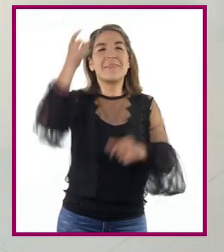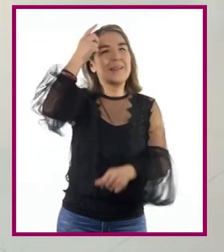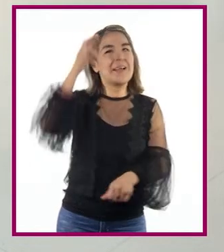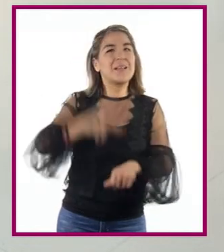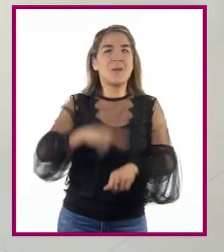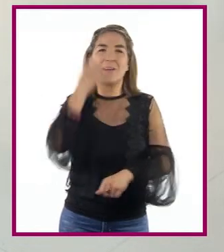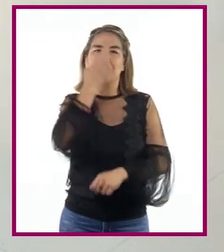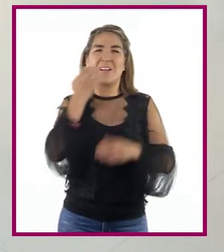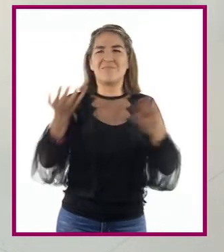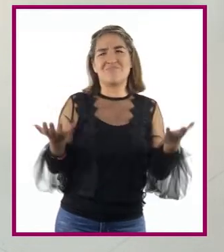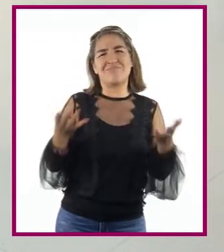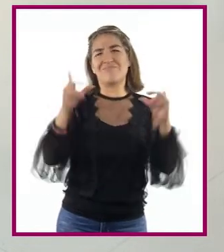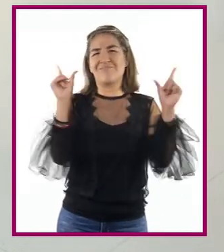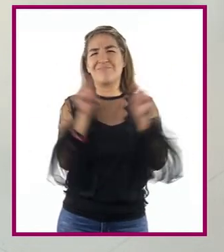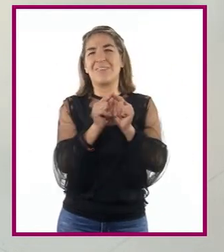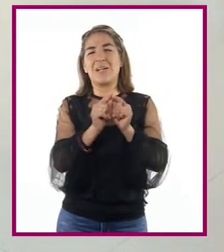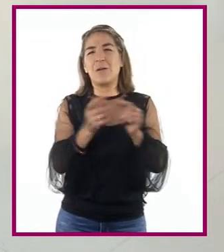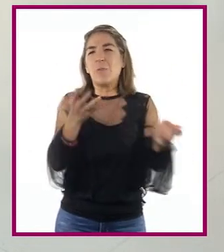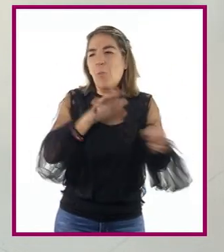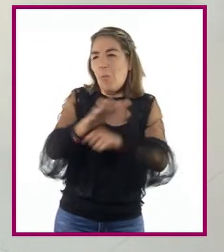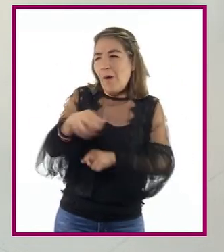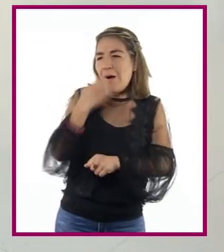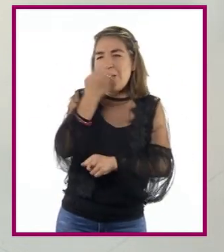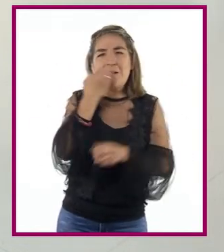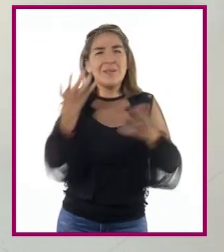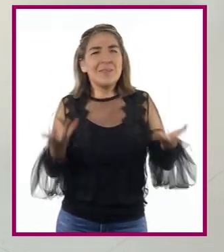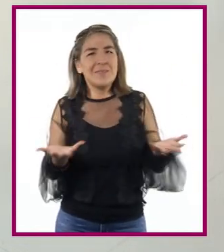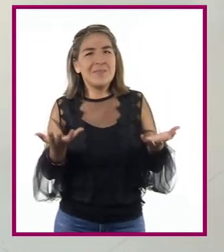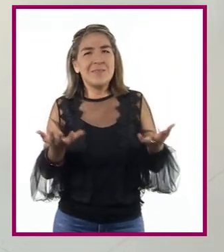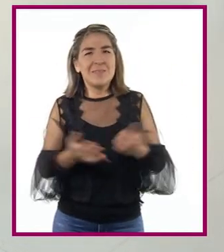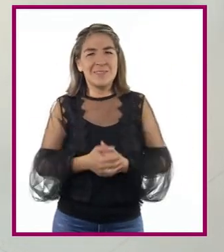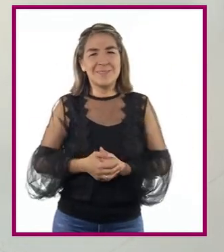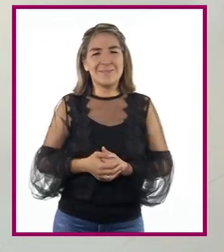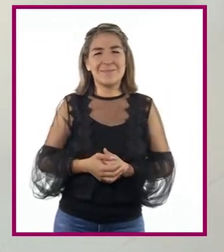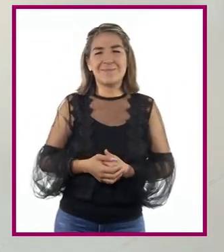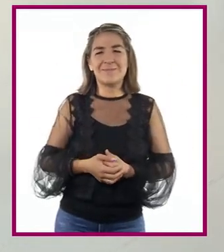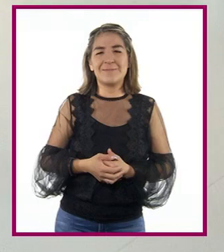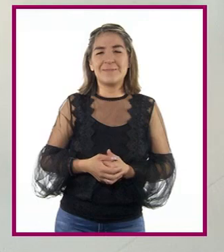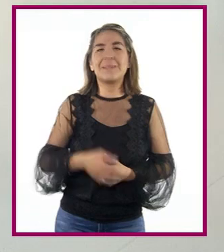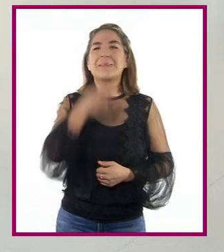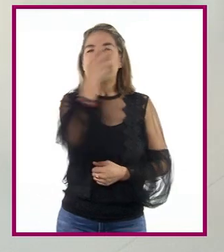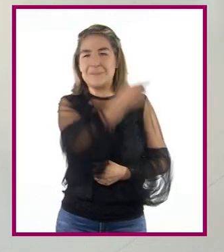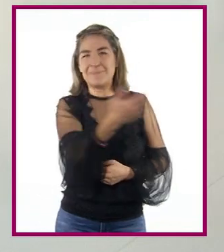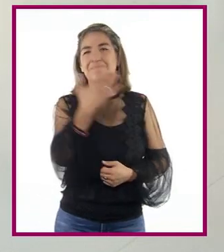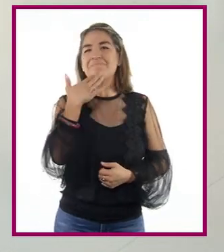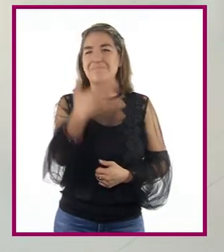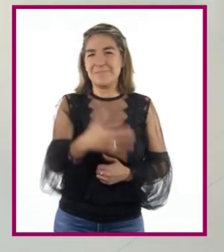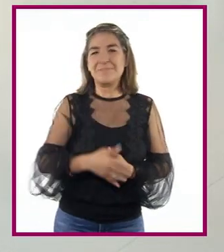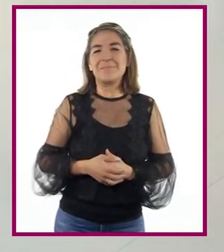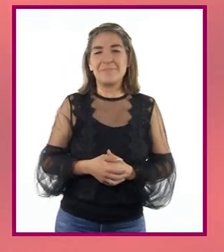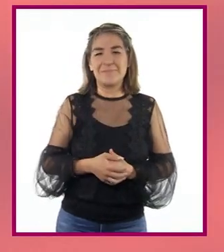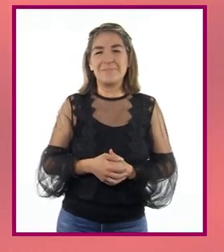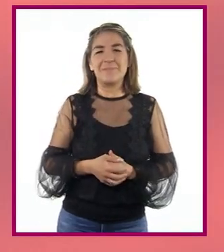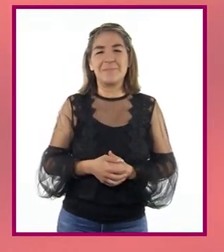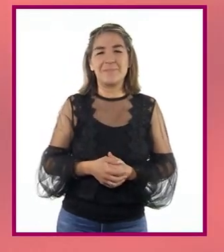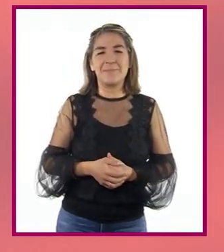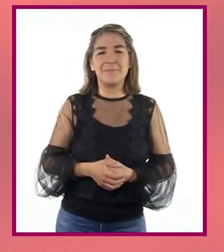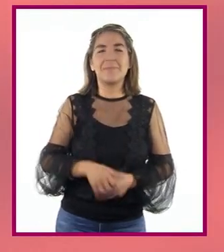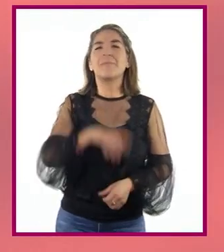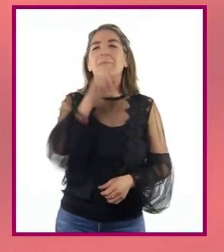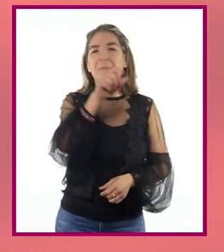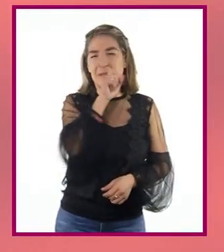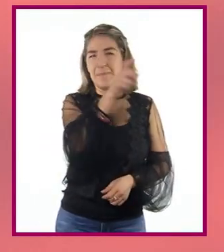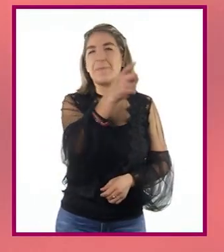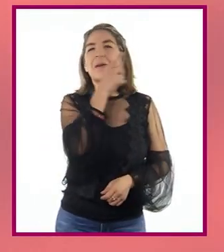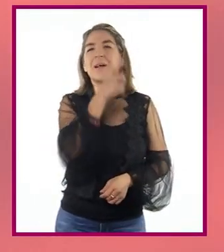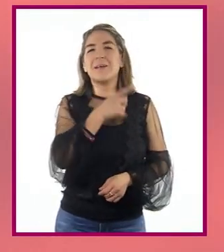escuela. ¿Cuál escuela? Se preguntaría uno. Estás en lo correcto, Enrique. ¿Y qué me